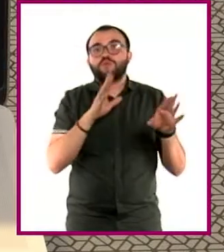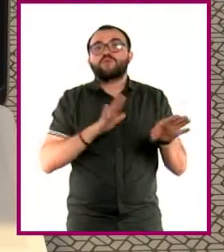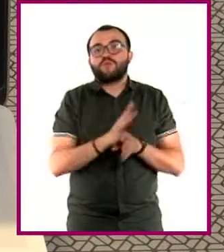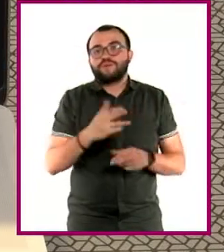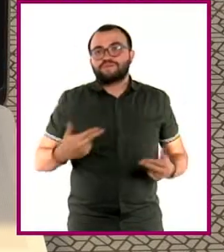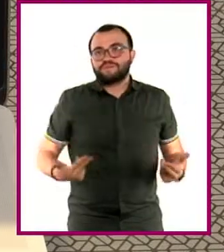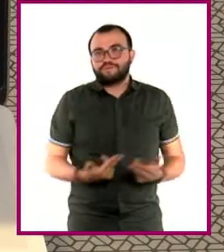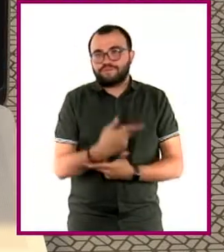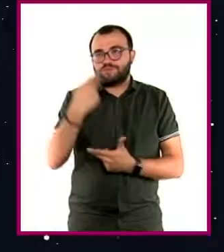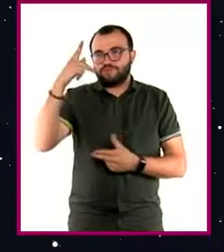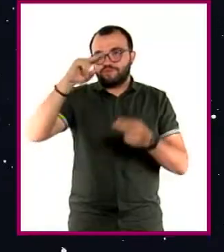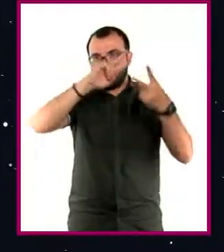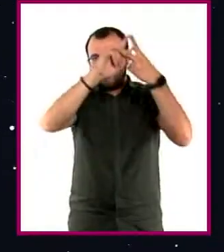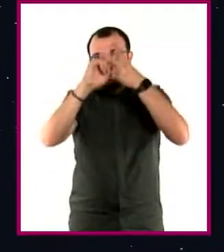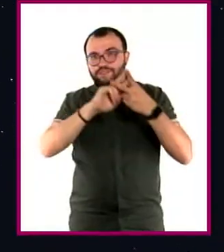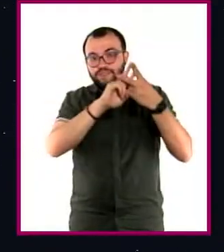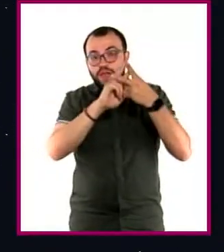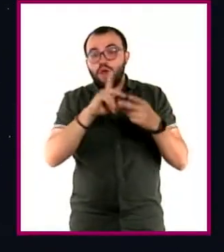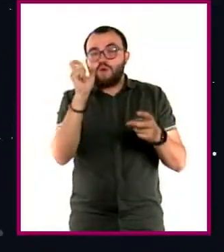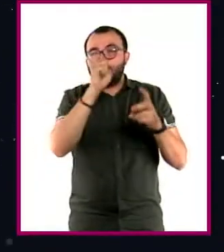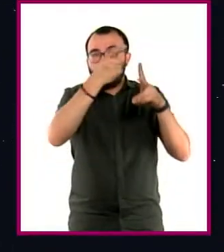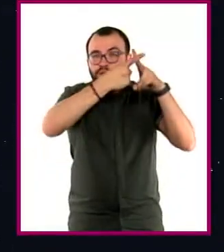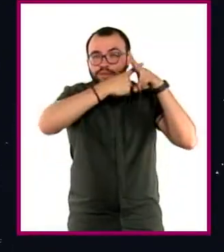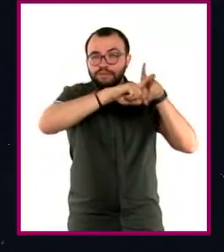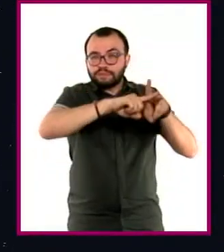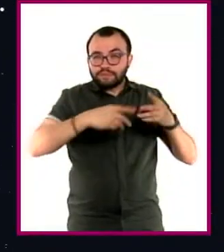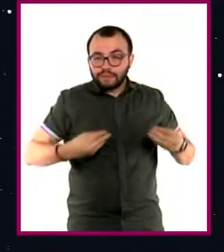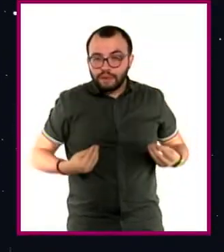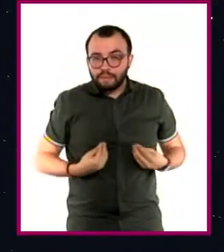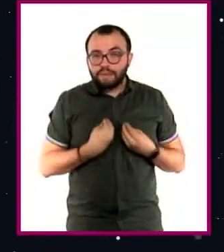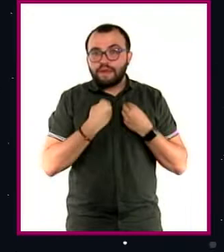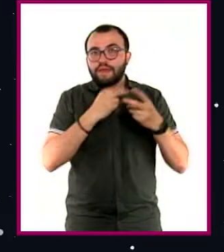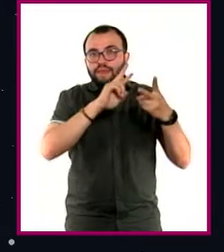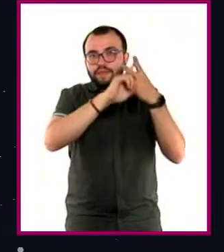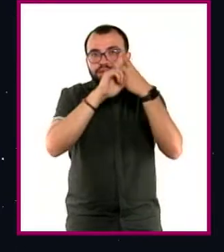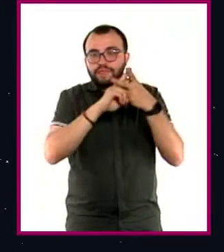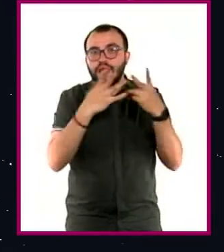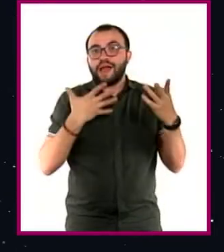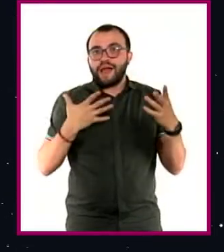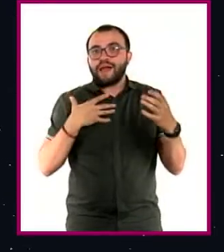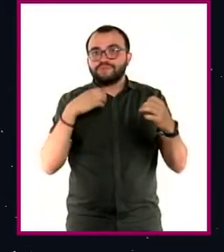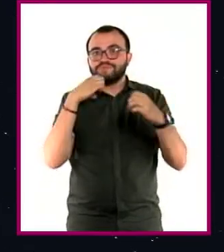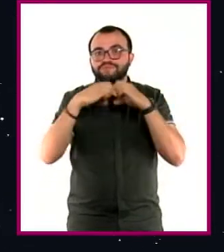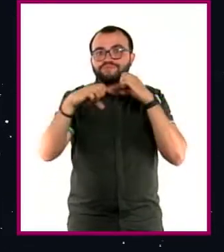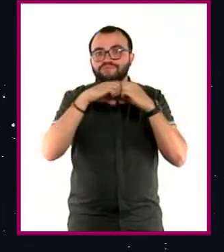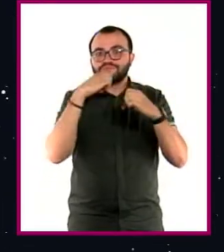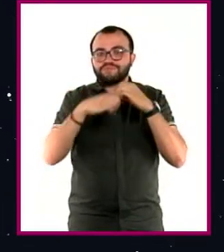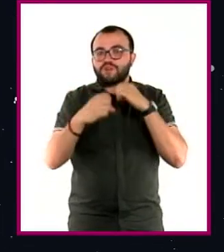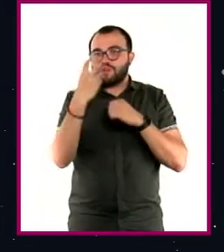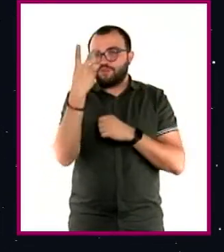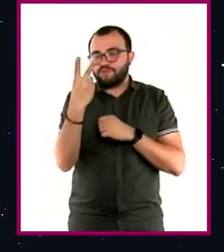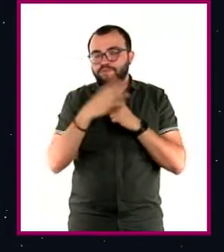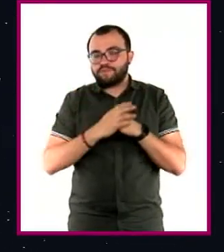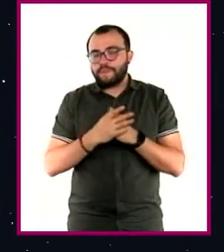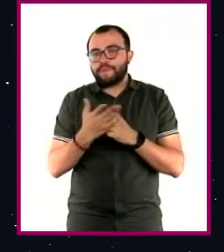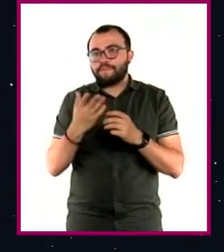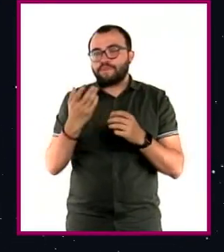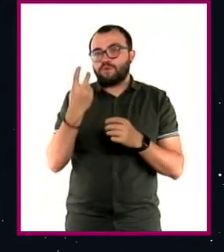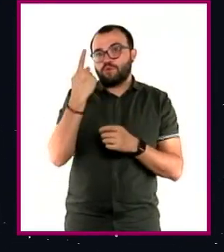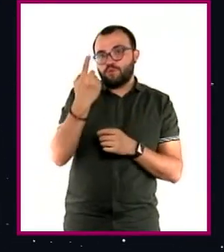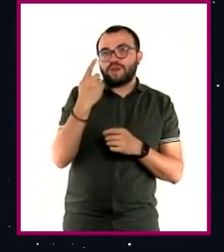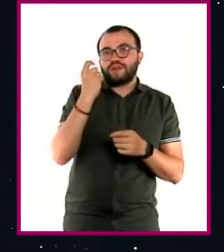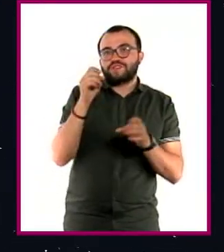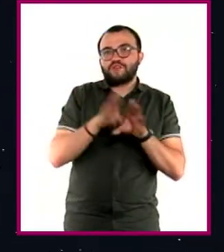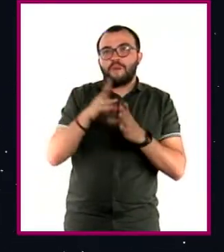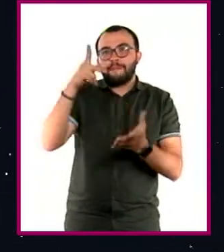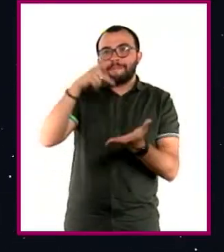estrella. Justamente cuando inicia la vida de la estrella, básicamente compiten dos interacciones. Por una parte tenemos la gravedad, la cual